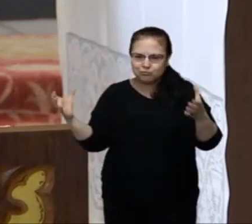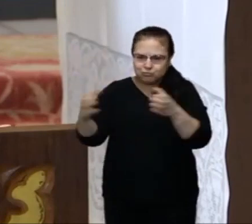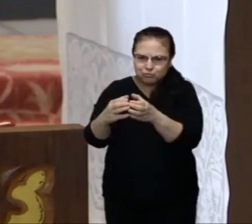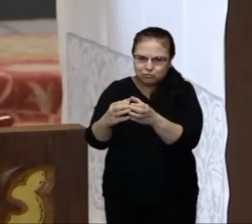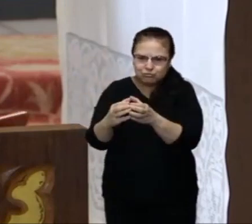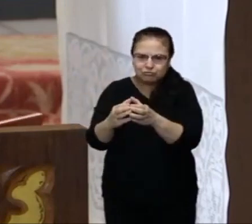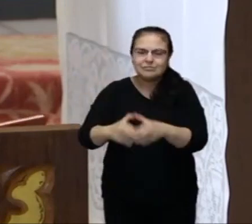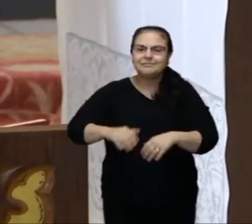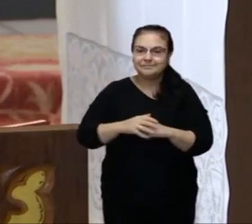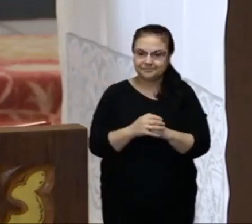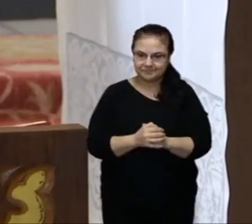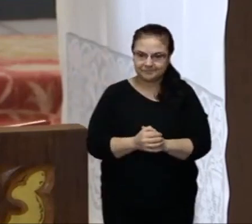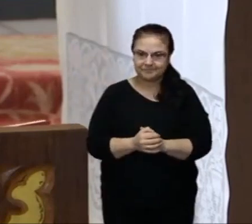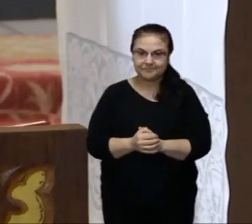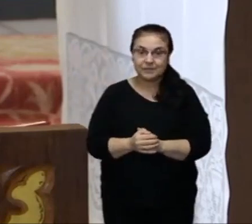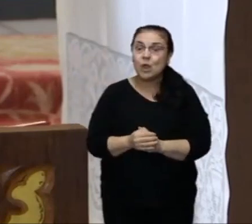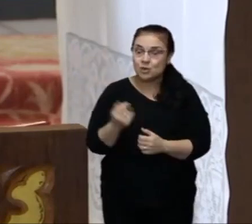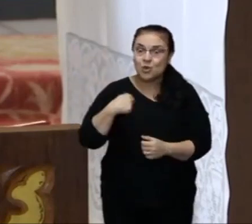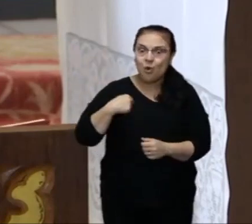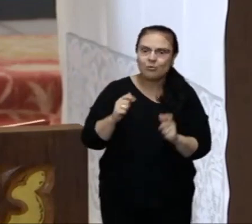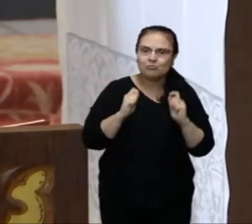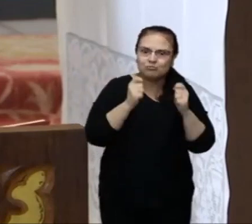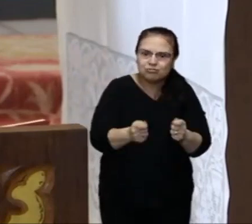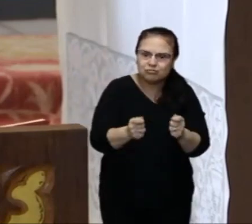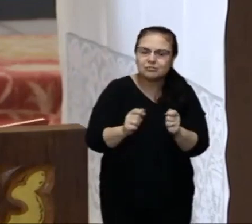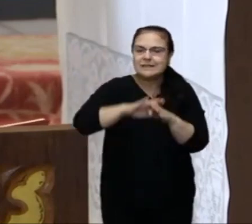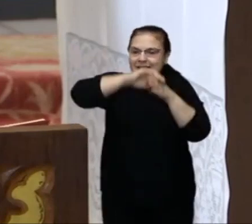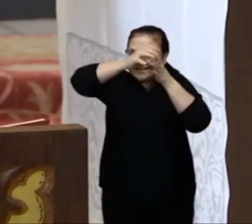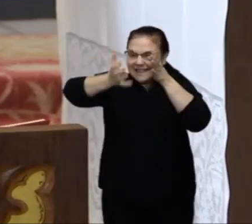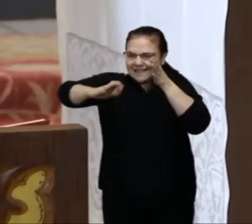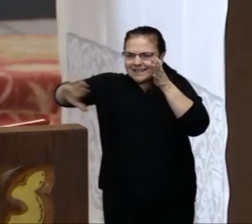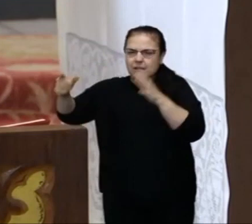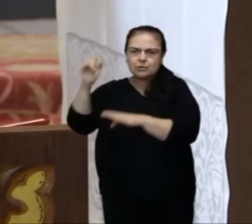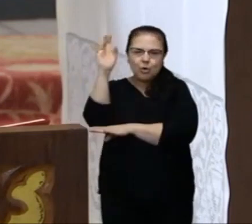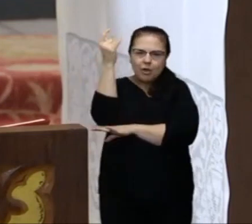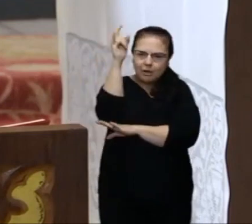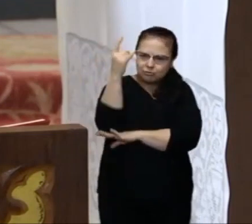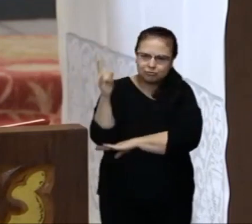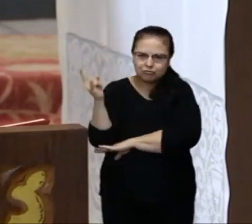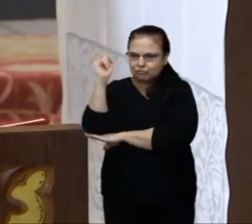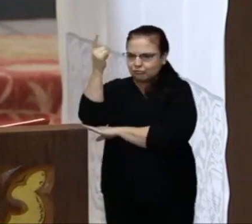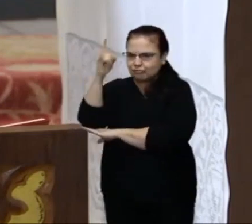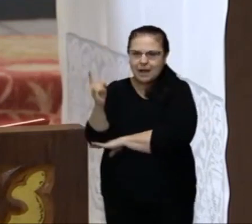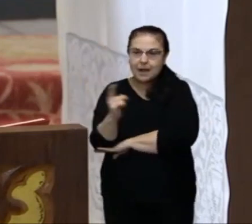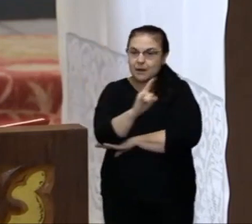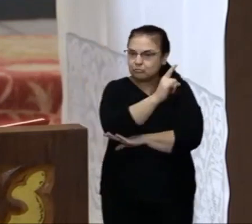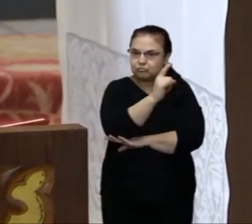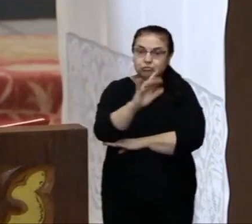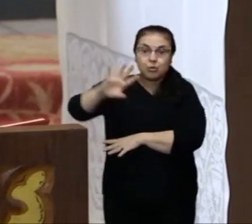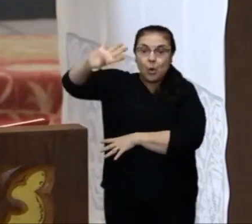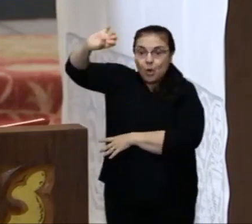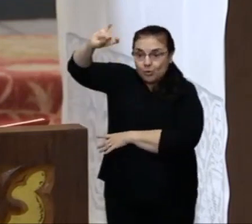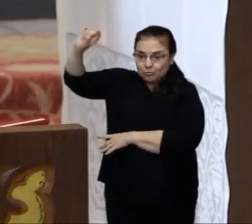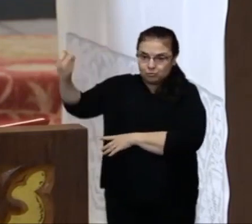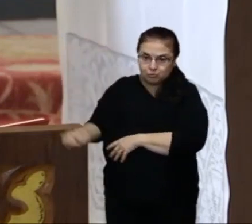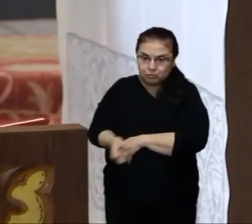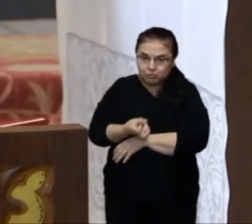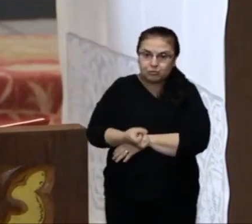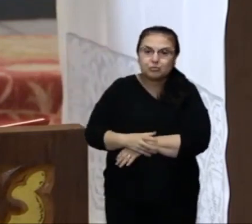agua. Pondré en el desierto cedros, acacias, mirtos y